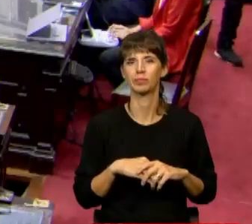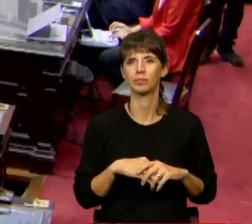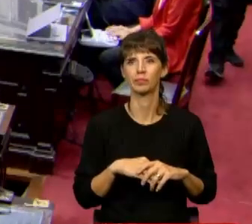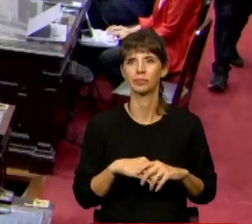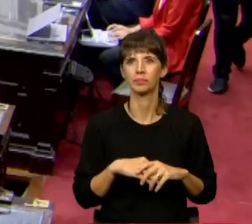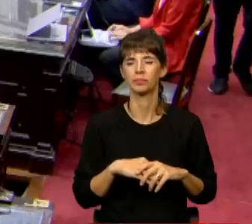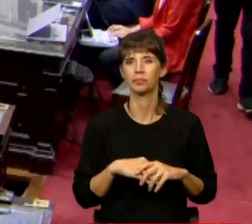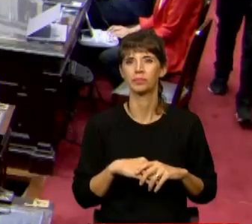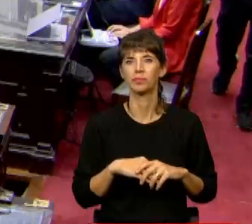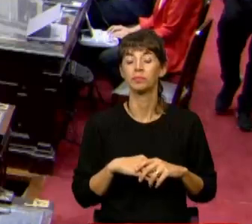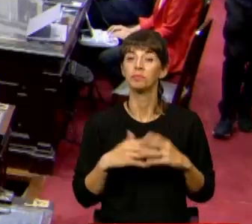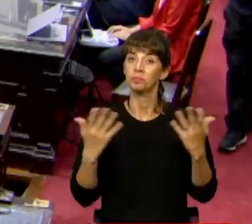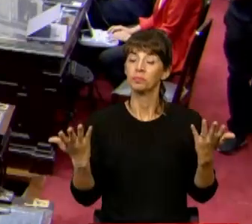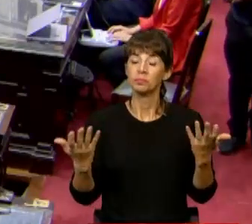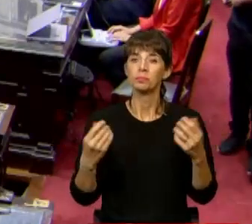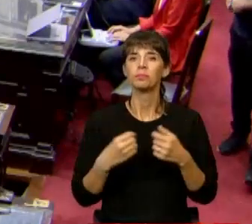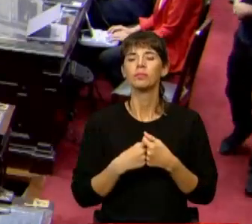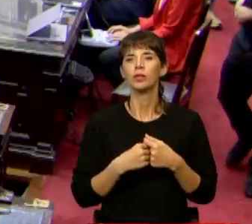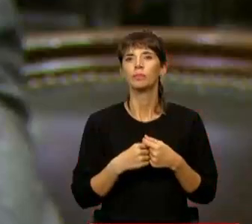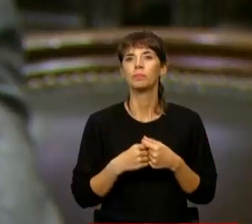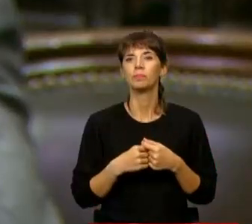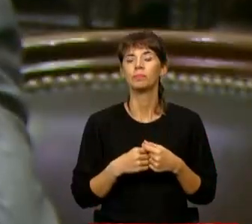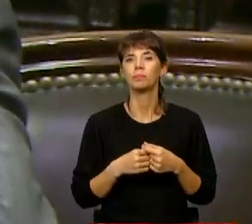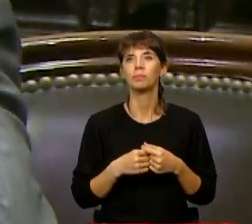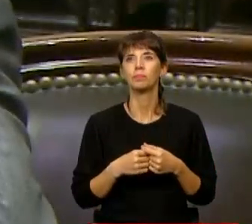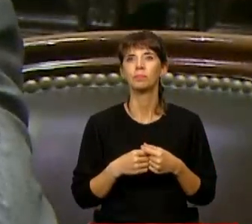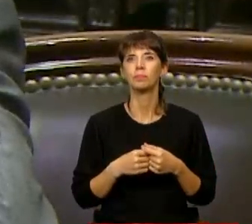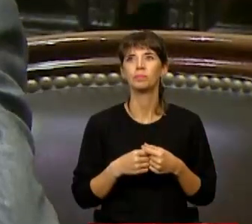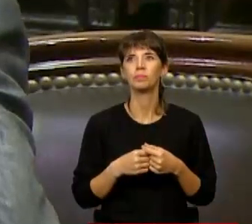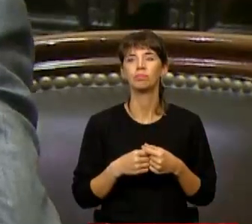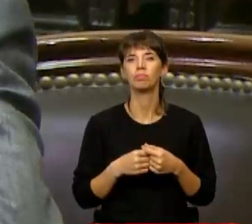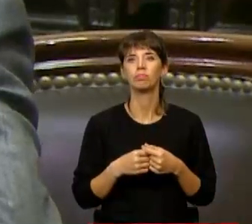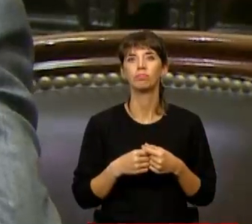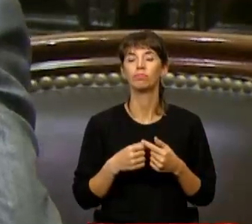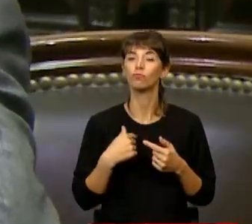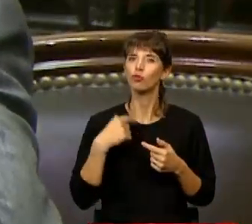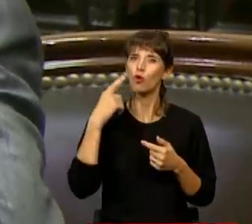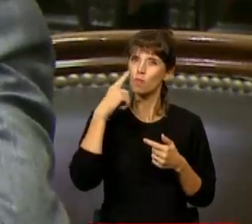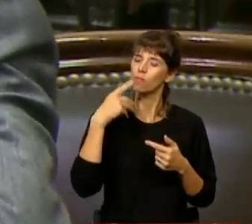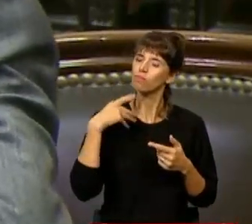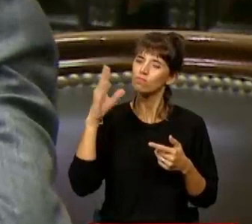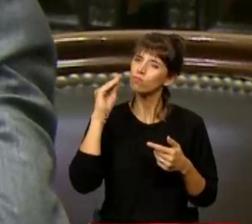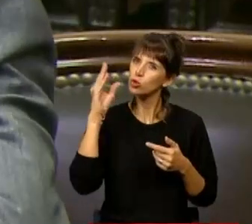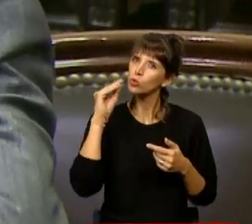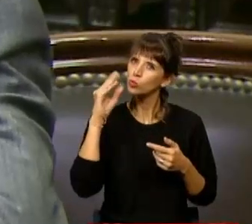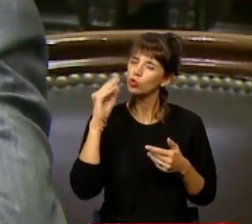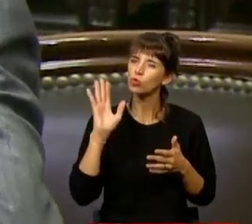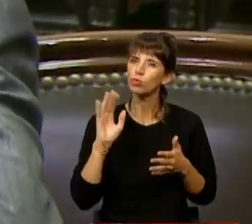Bueno, yo creo que en base a lo que estamos escuchando, queda